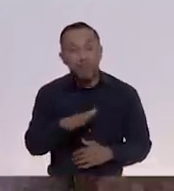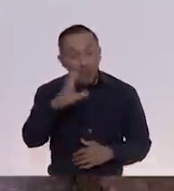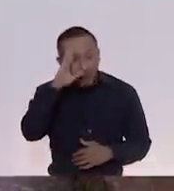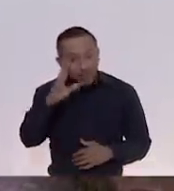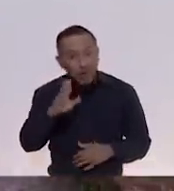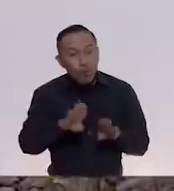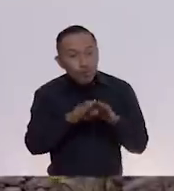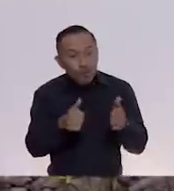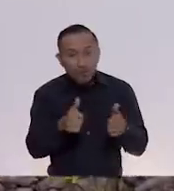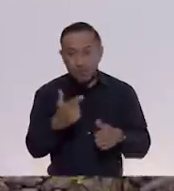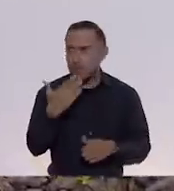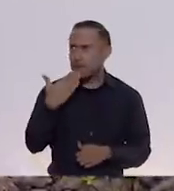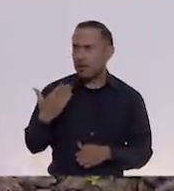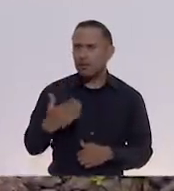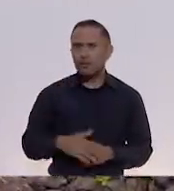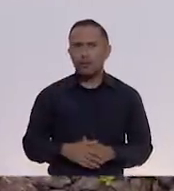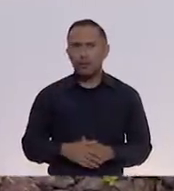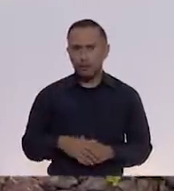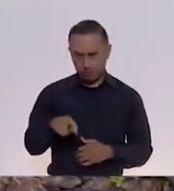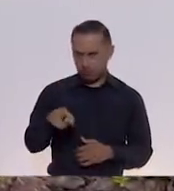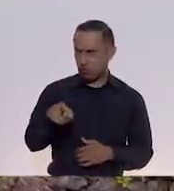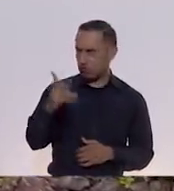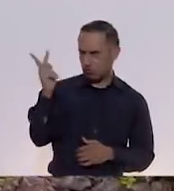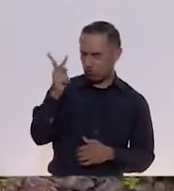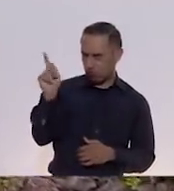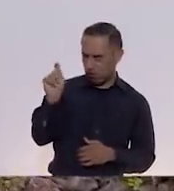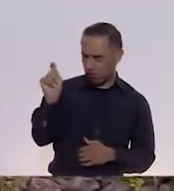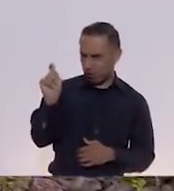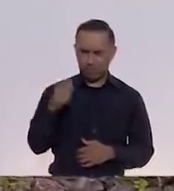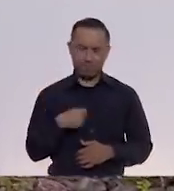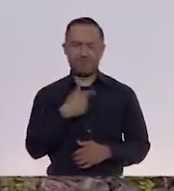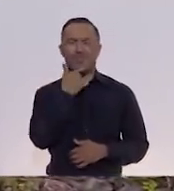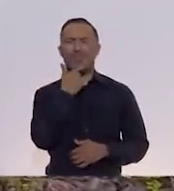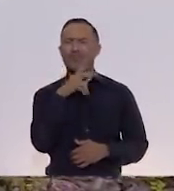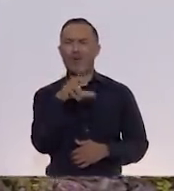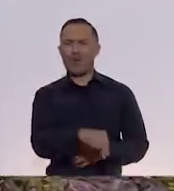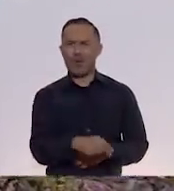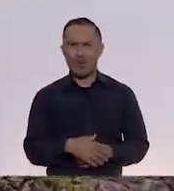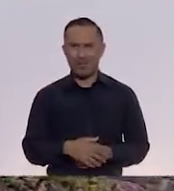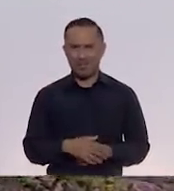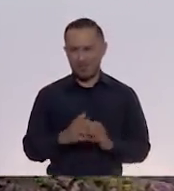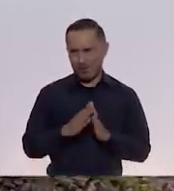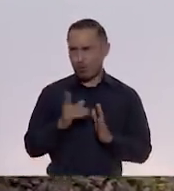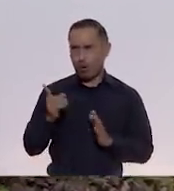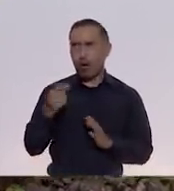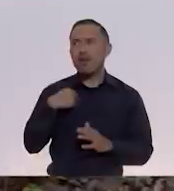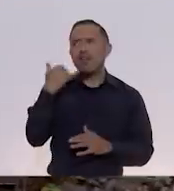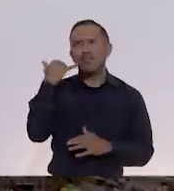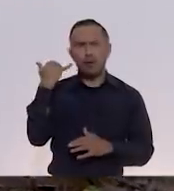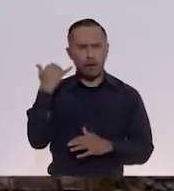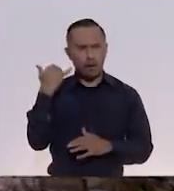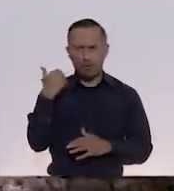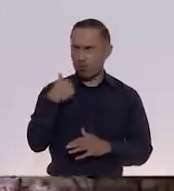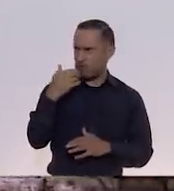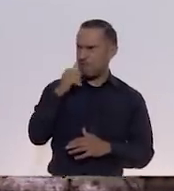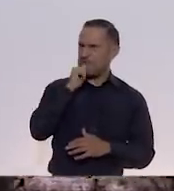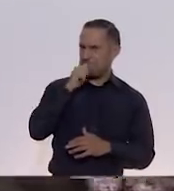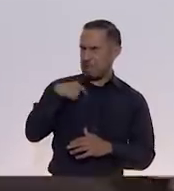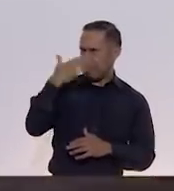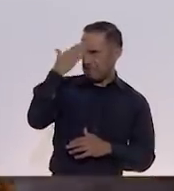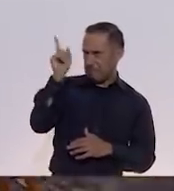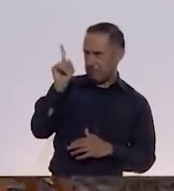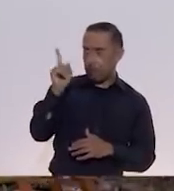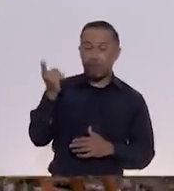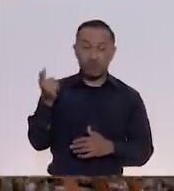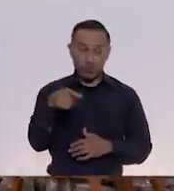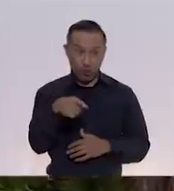Bien. ¿Es tu novia? No. ¿No? Ay, Paco, ella es mi tía Josefina. Ah, es que no la conocía. Pues no la